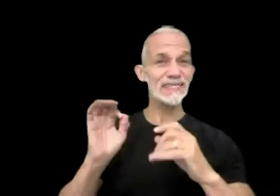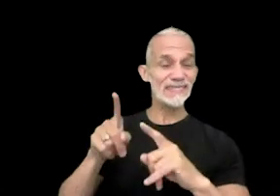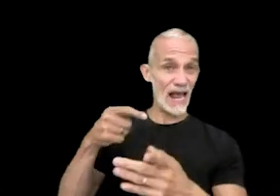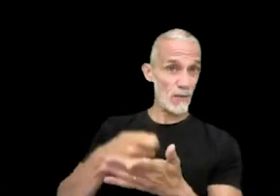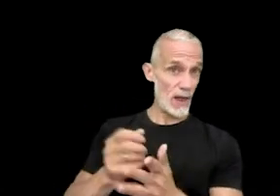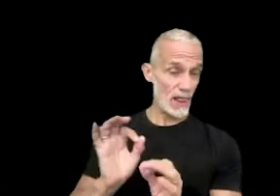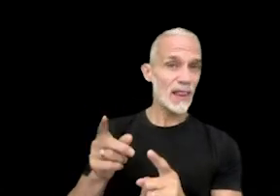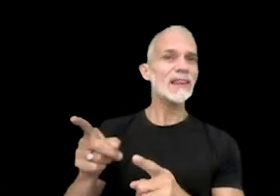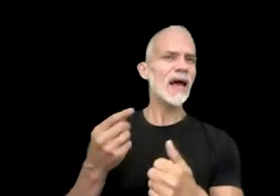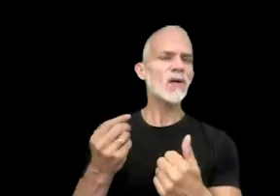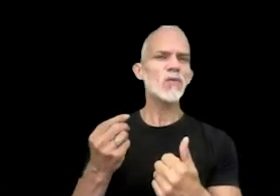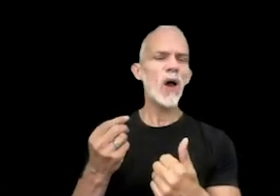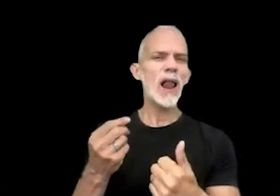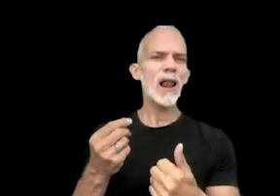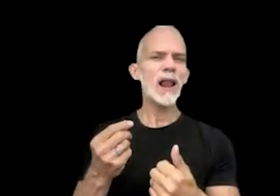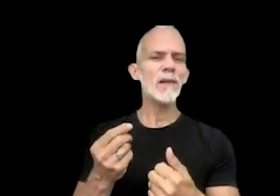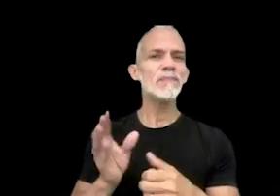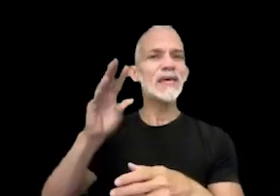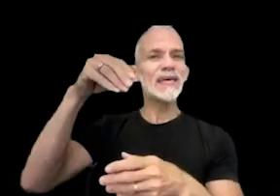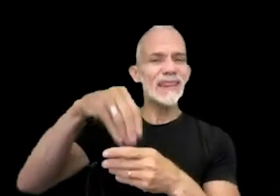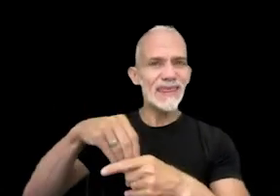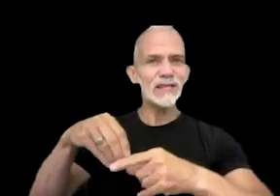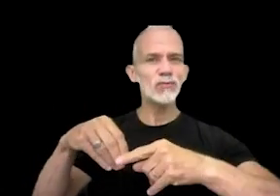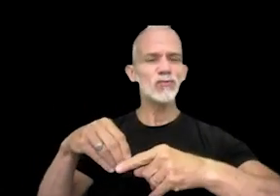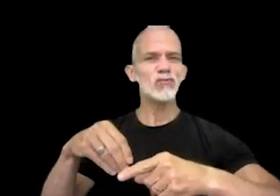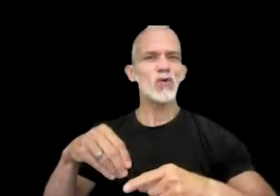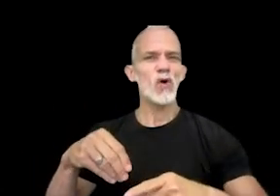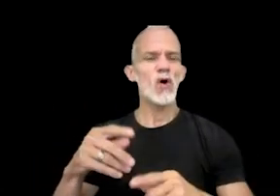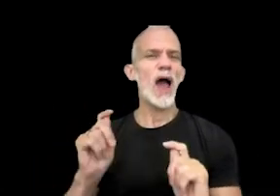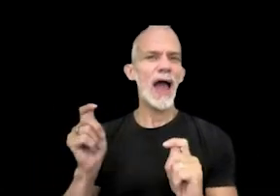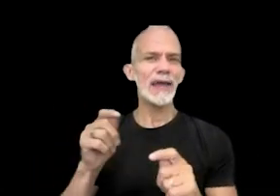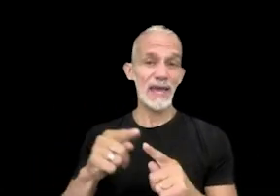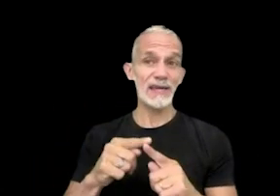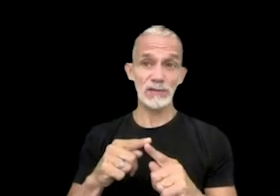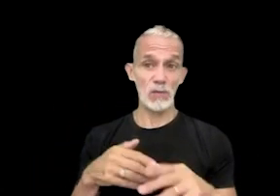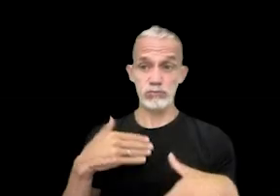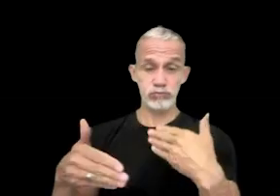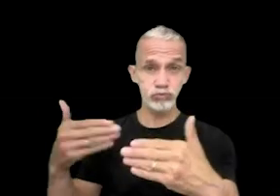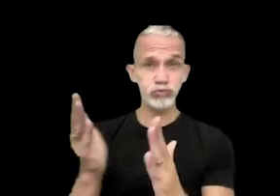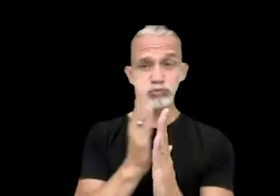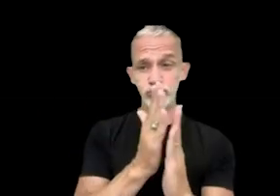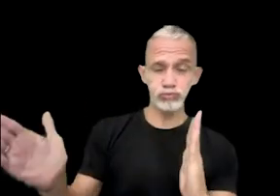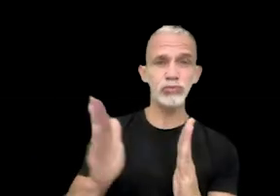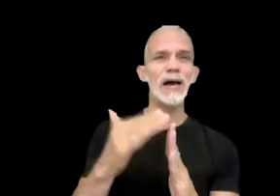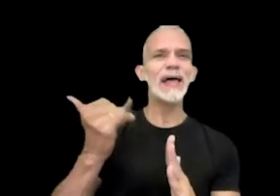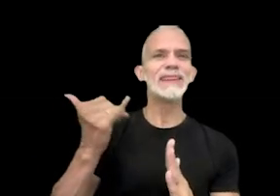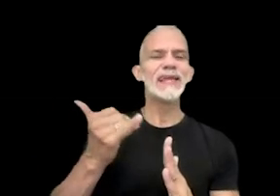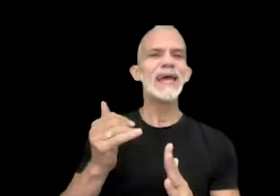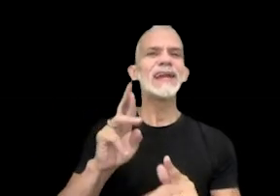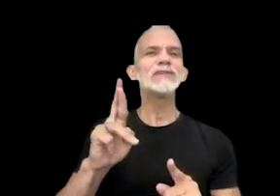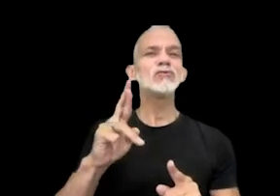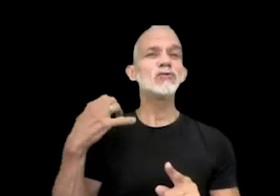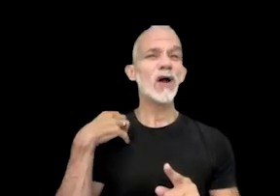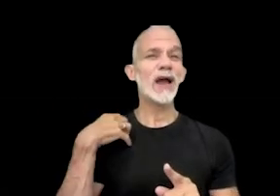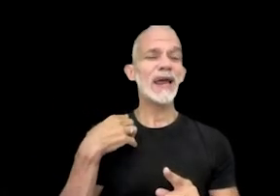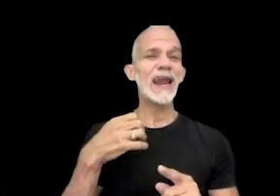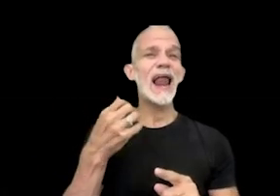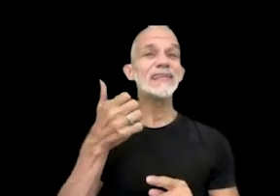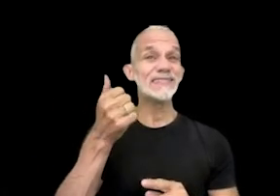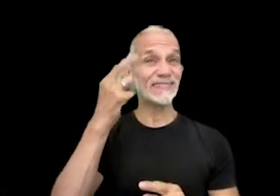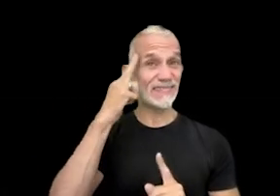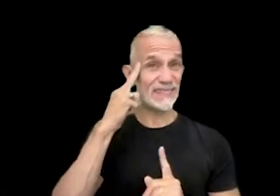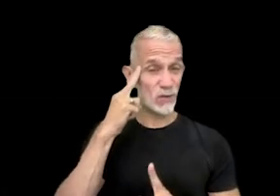va a alcanzar y modificar a el procedimiento que disponía la Resolución General